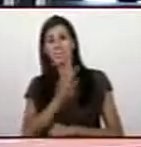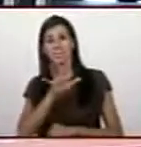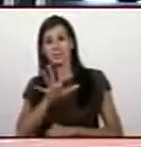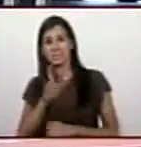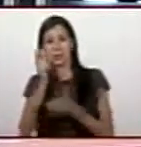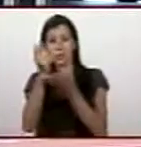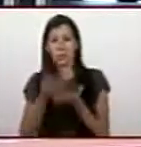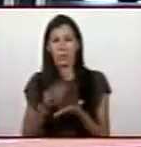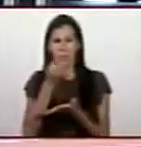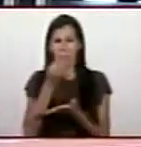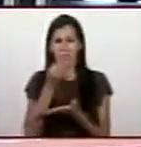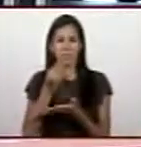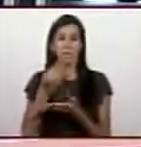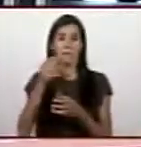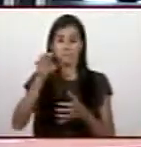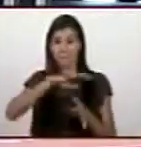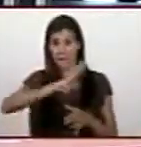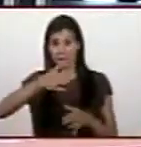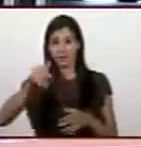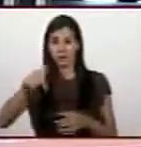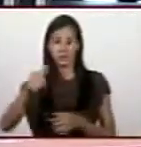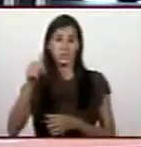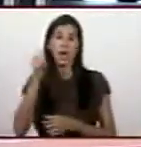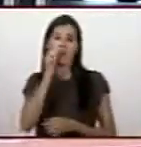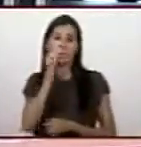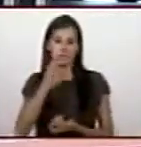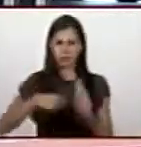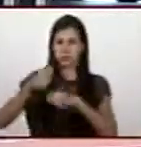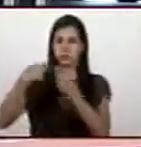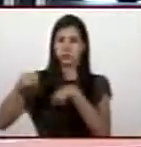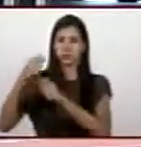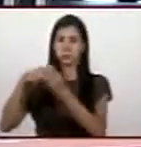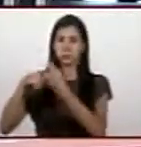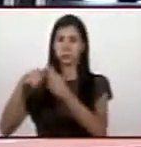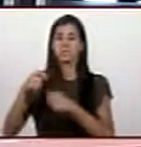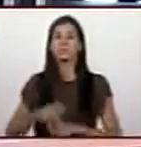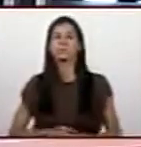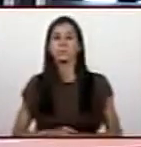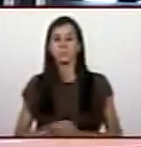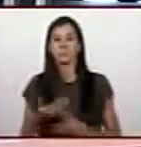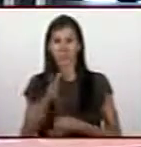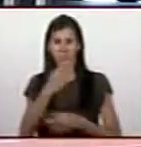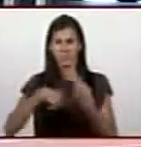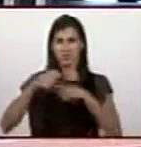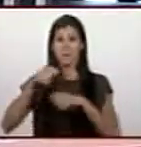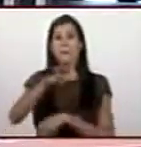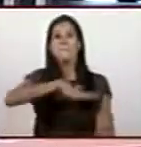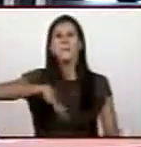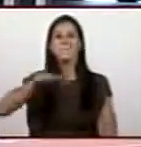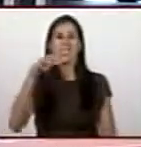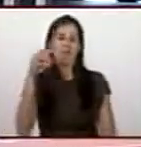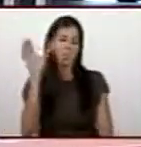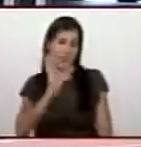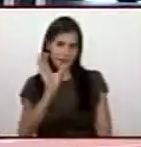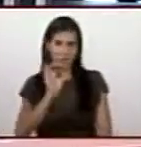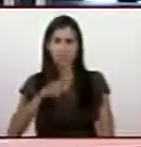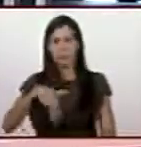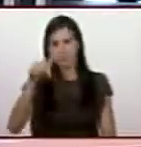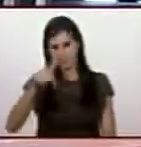5 toneladas de productos del mar fueron distribuidos este sábado en la Feria Socialista del Pescado realizada en la Plaza Caracas de la ciudad